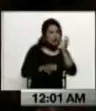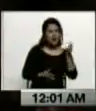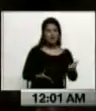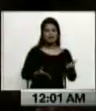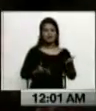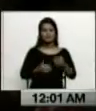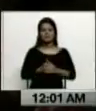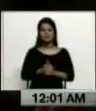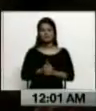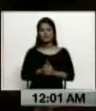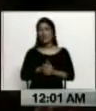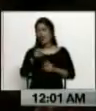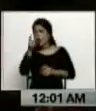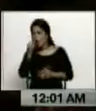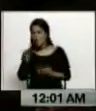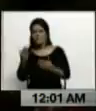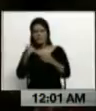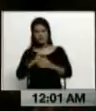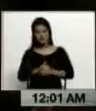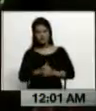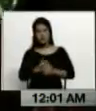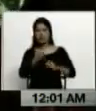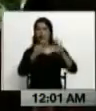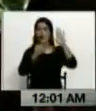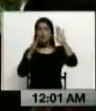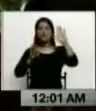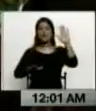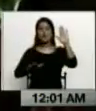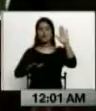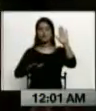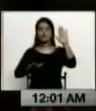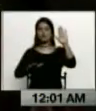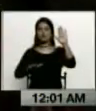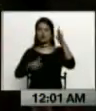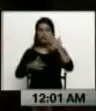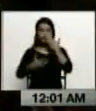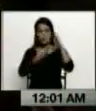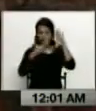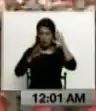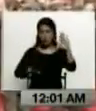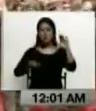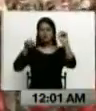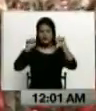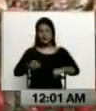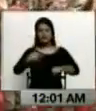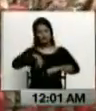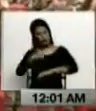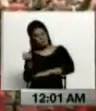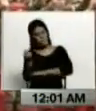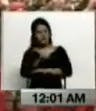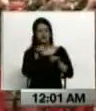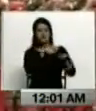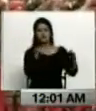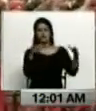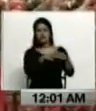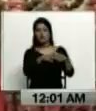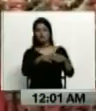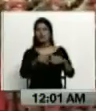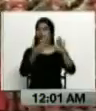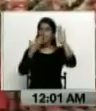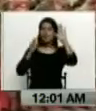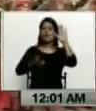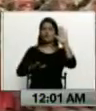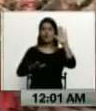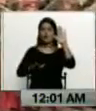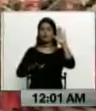a las niñas a las mujeres a los hombres a los hombres juro juro que los vamos a vencer que